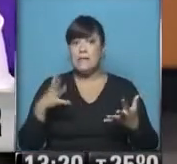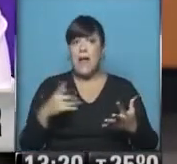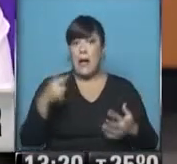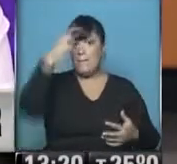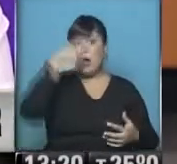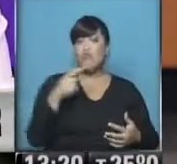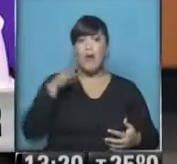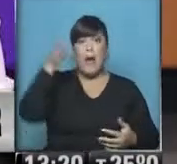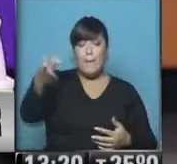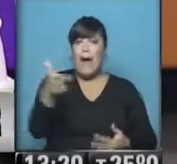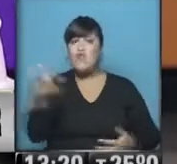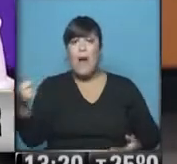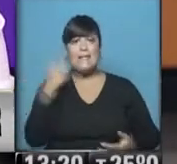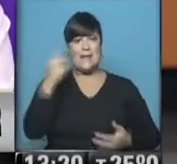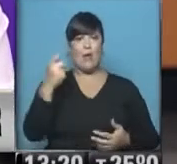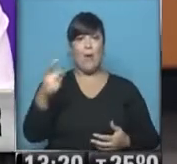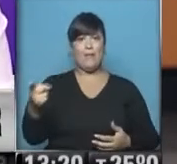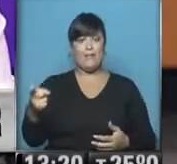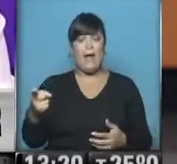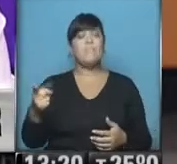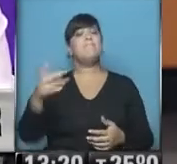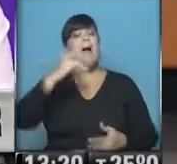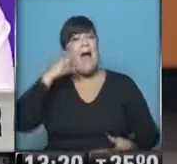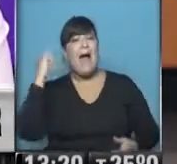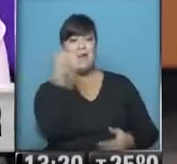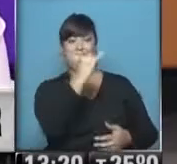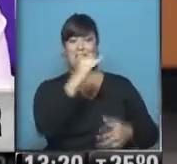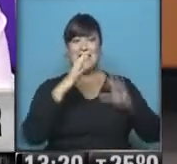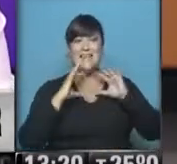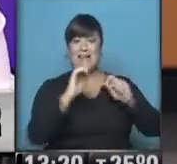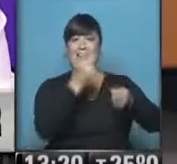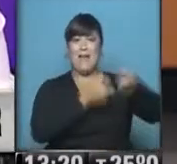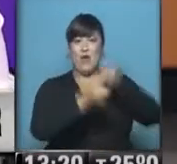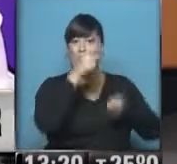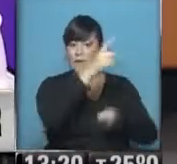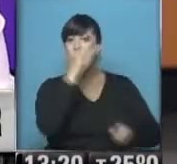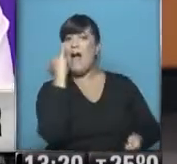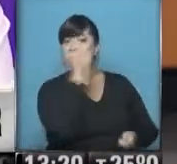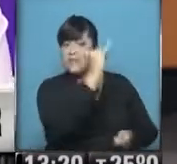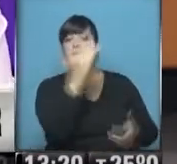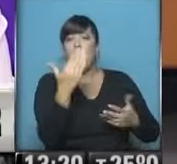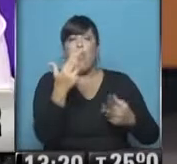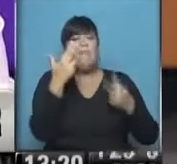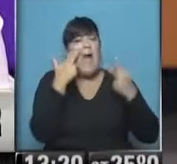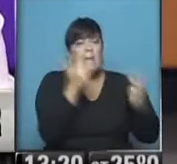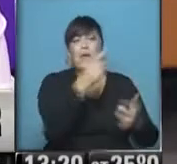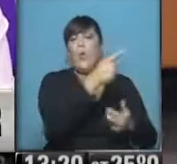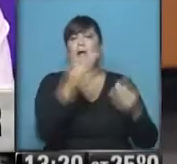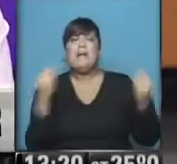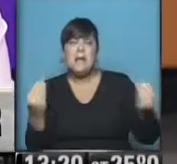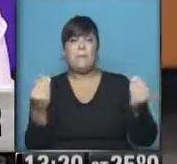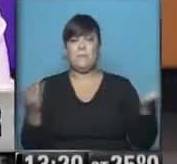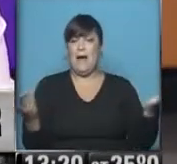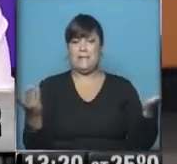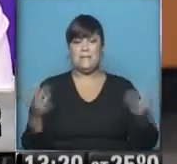permanente o sistemático algún producto informándonos nosotros a la salida de comercio vamos a poder averiguar Qué está pasando con la